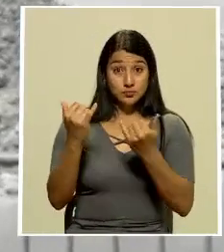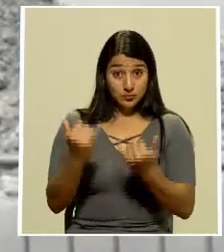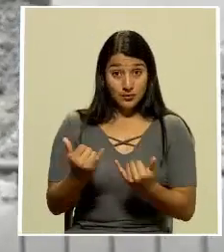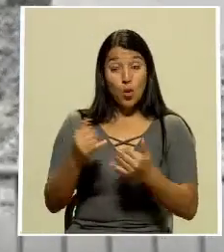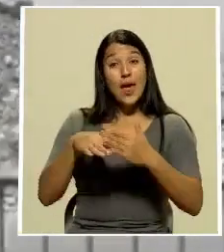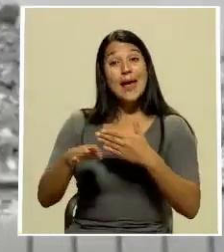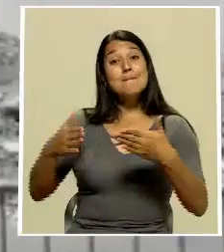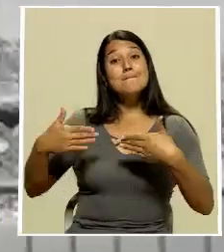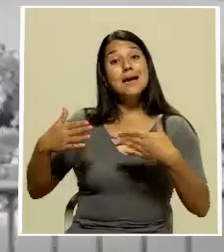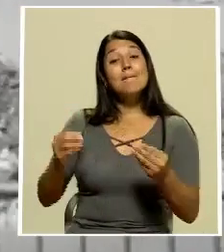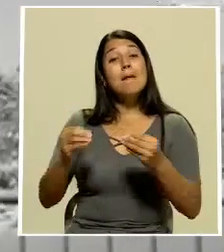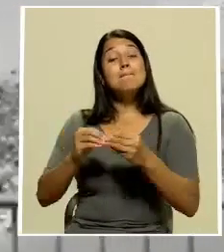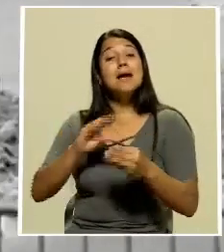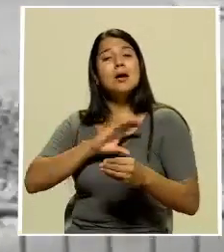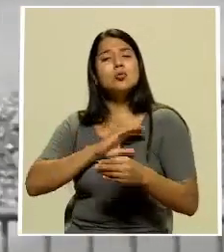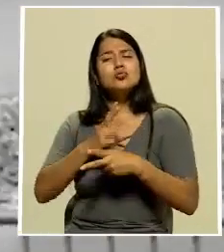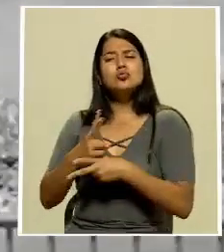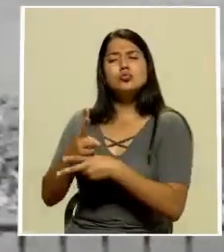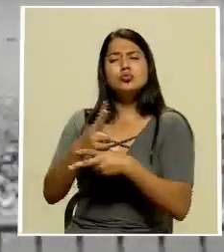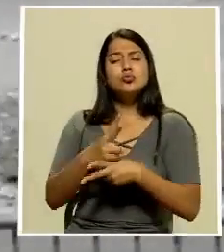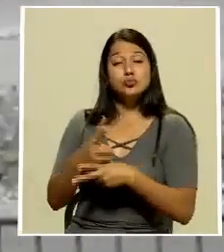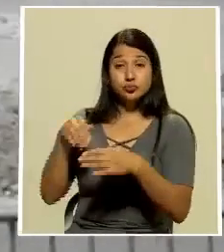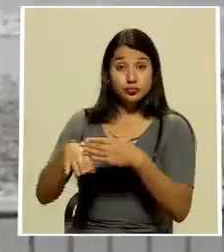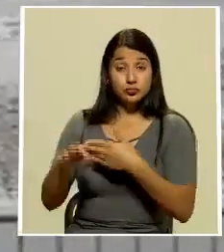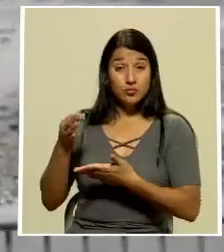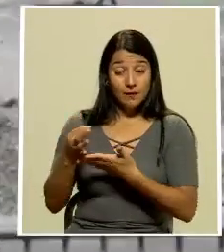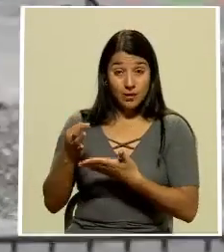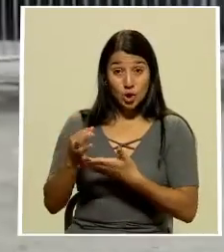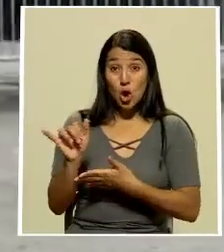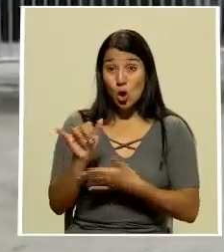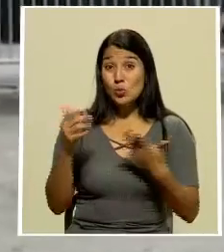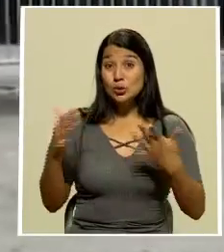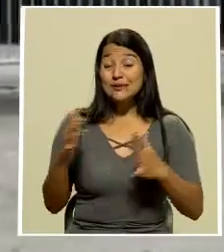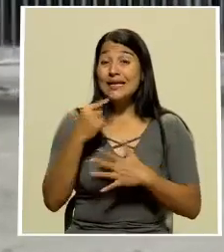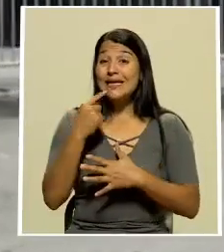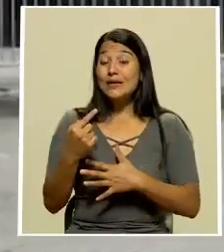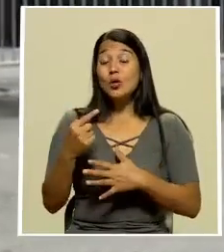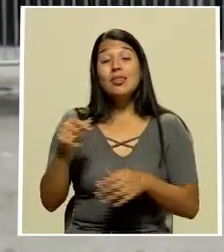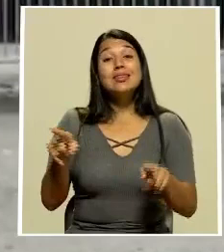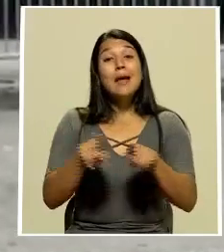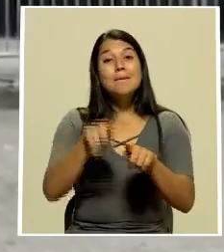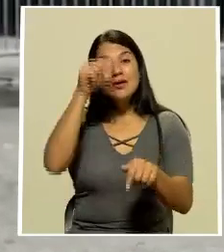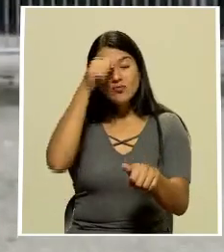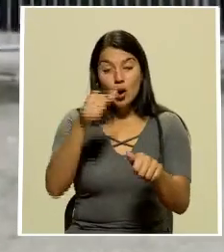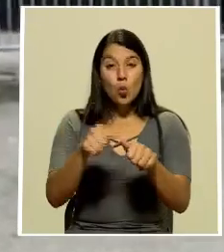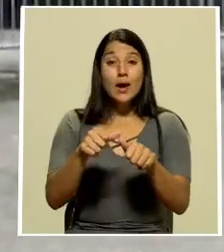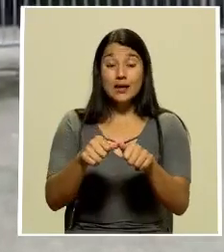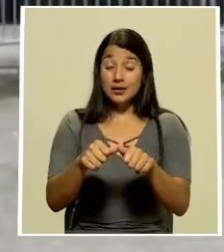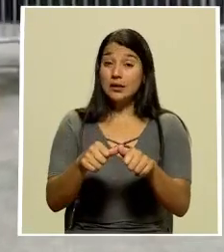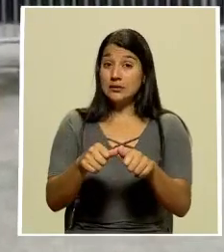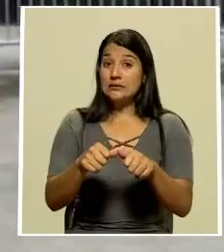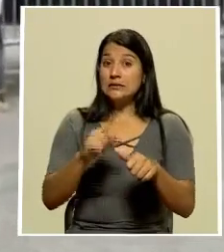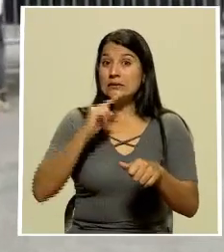territorio panameño por parte de la Policía Fronteriza, ya tal como lo hemos manifestado. Recordar también, se han dado fuertes